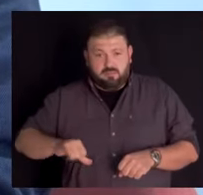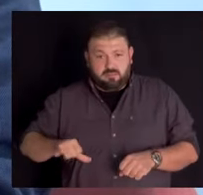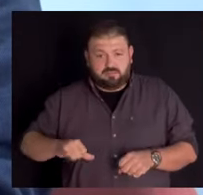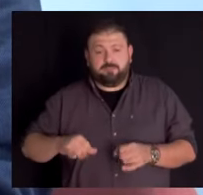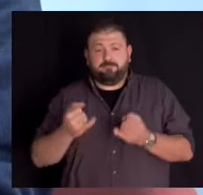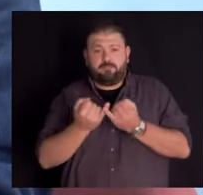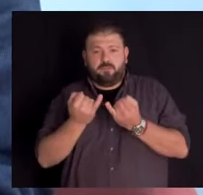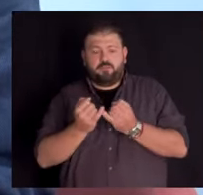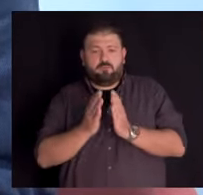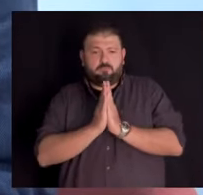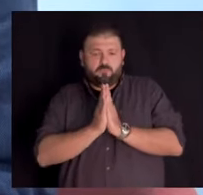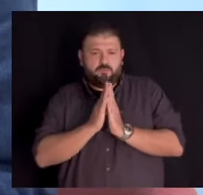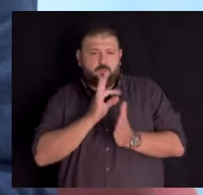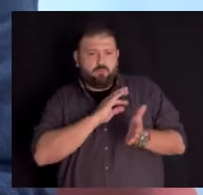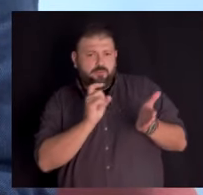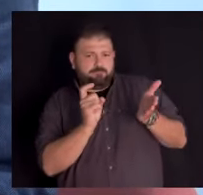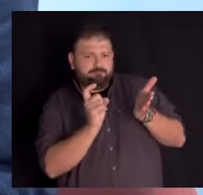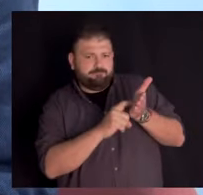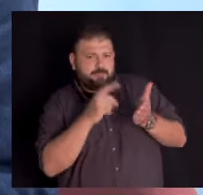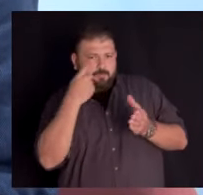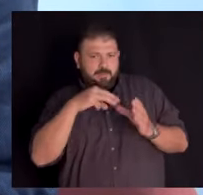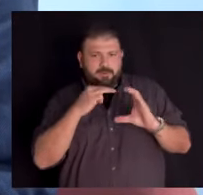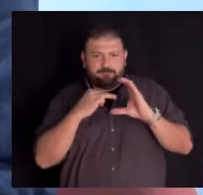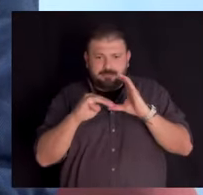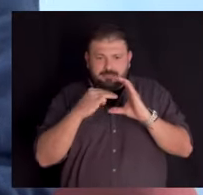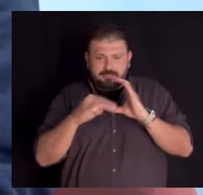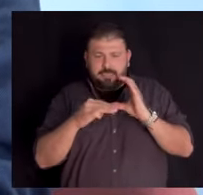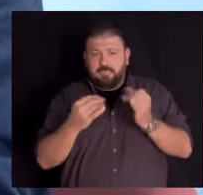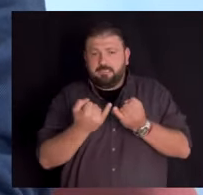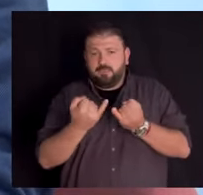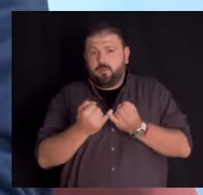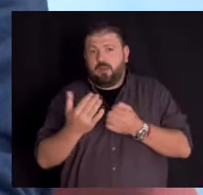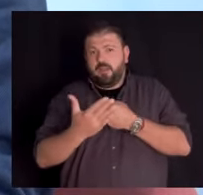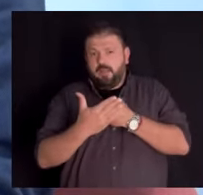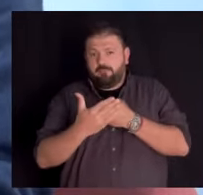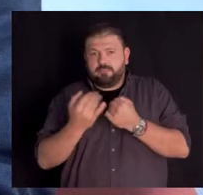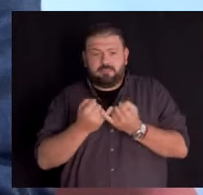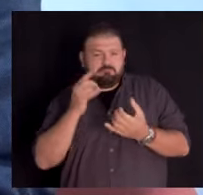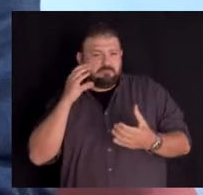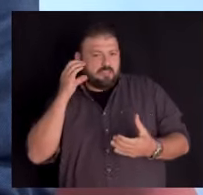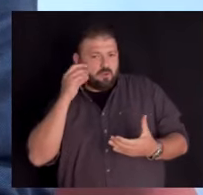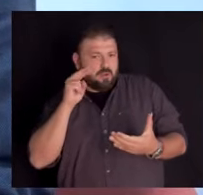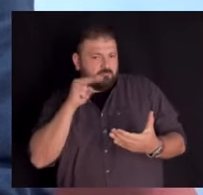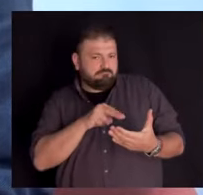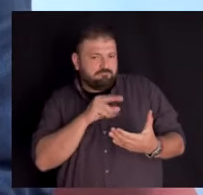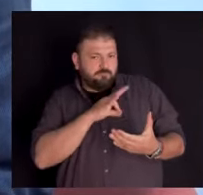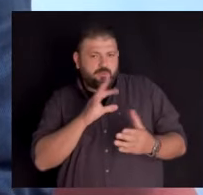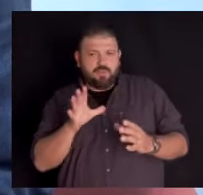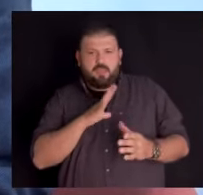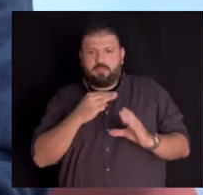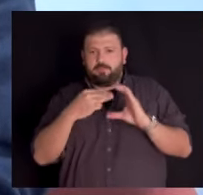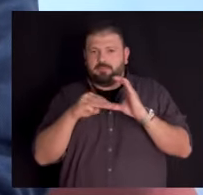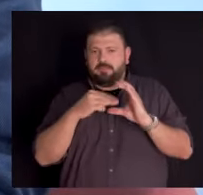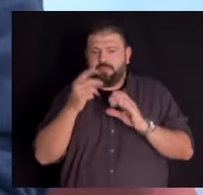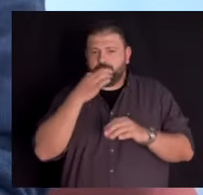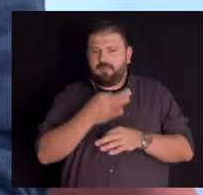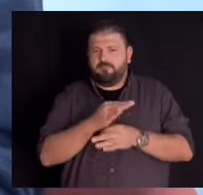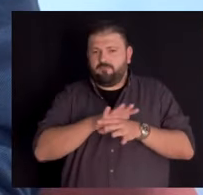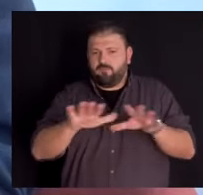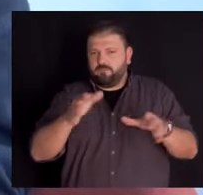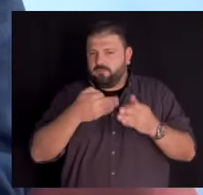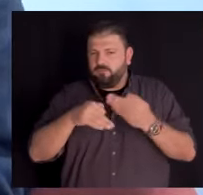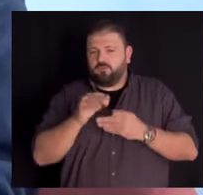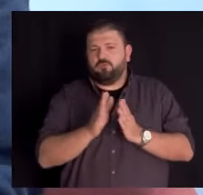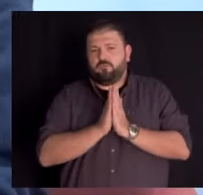campana de notificaciones para que reciban avisos cada que tenemos nuevos videos, y si te gusta el contenido que estamos generando, pues nos regales un like. Recuerden que